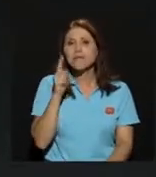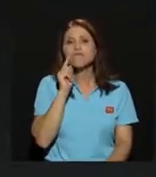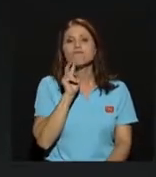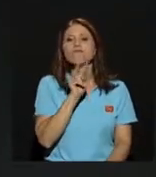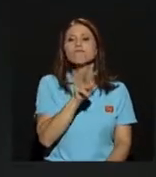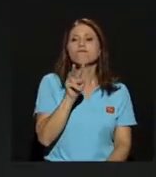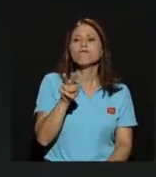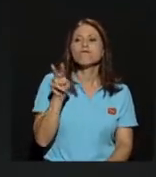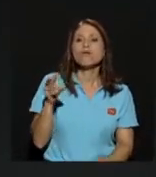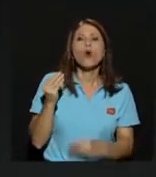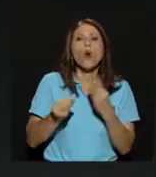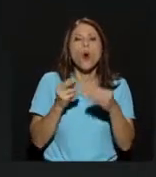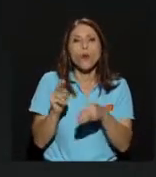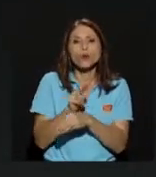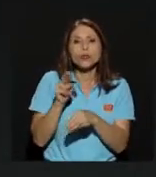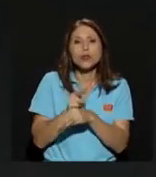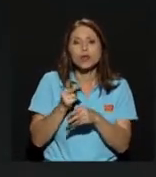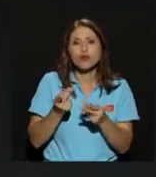presupuesto